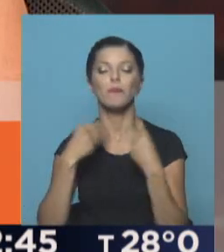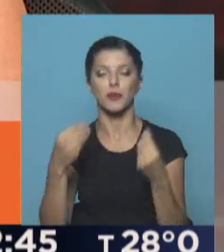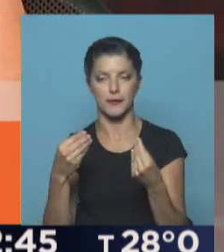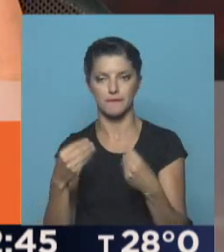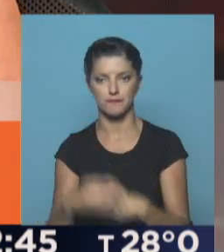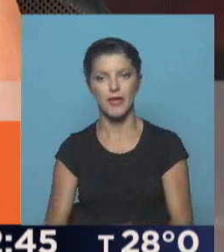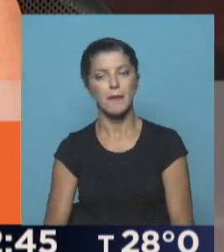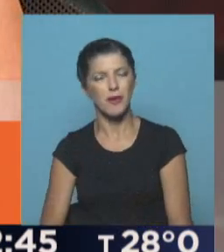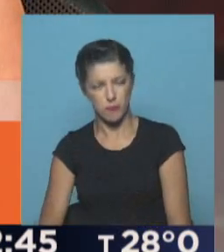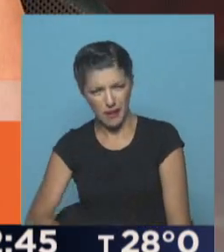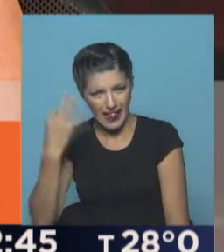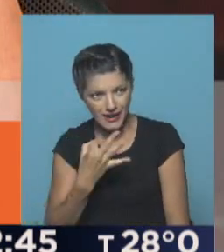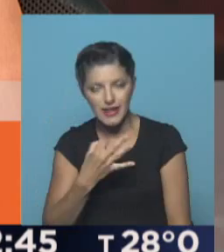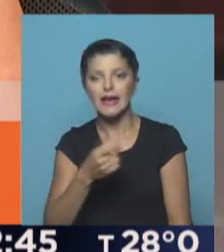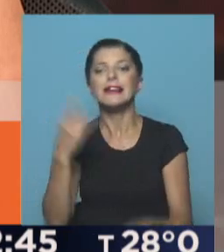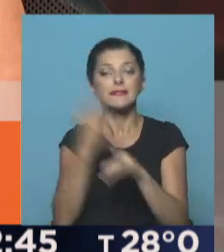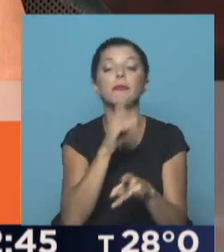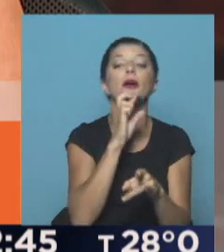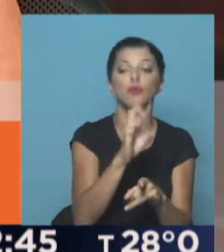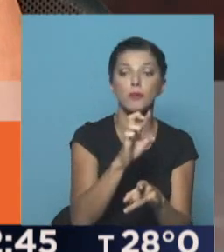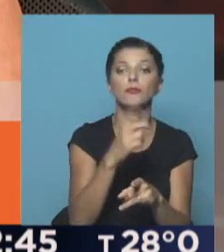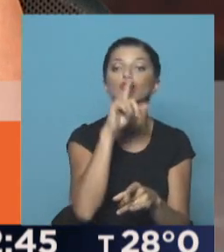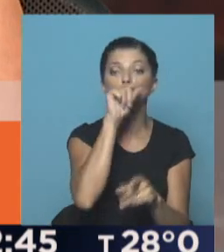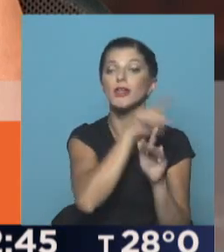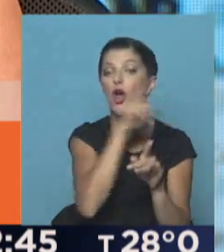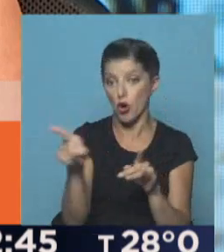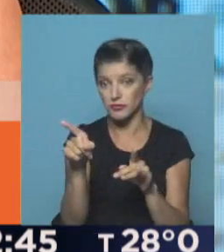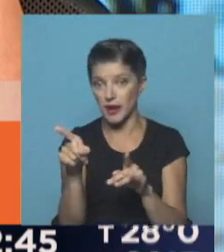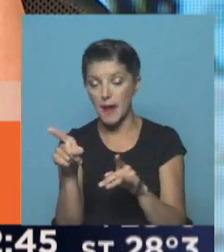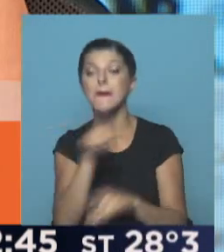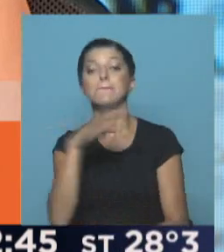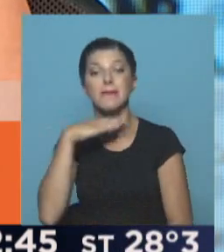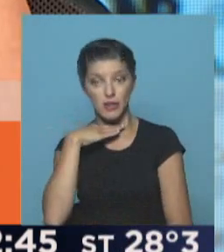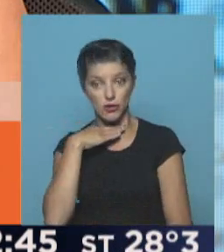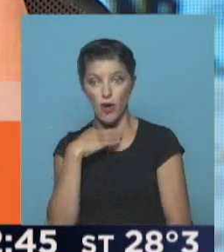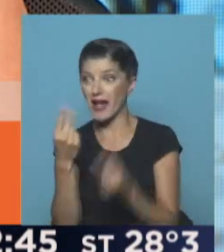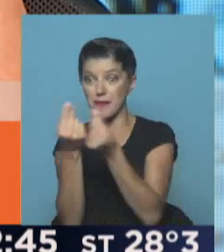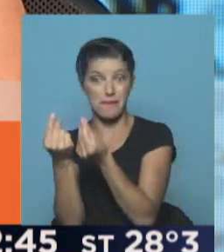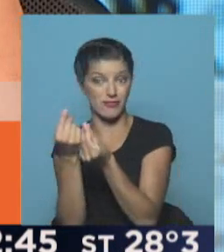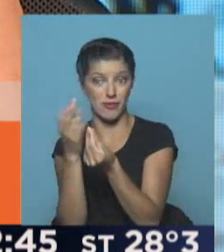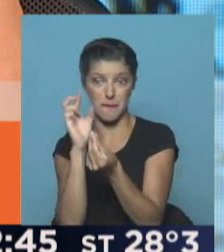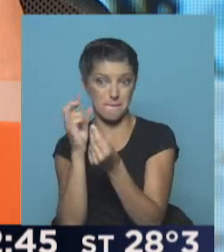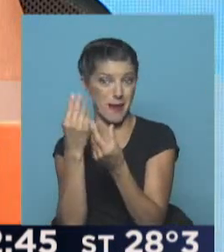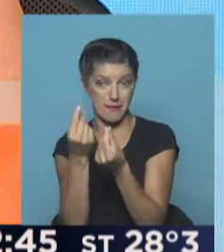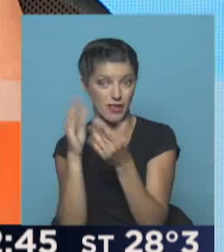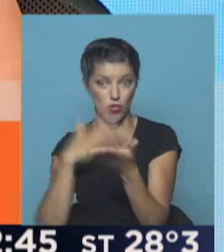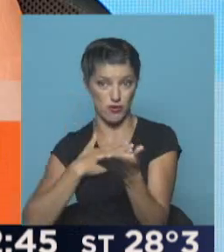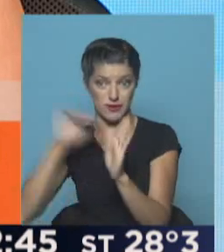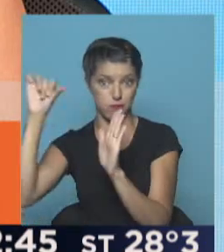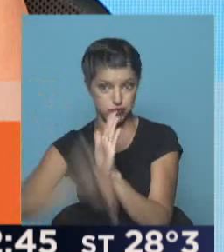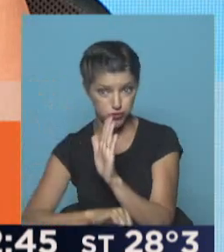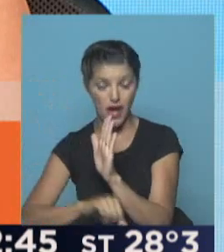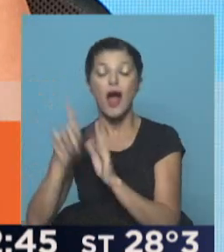impresionante, pero de verdad, cada vez que Donald Trump tuitea en contra de México, el peso se desploma, hay devaluación. Son esas cosas que parecen difíciles de